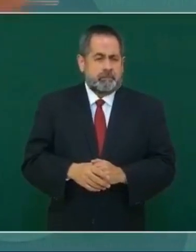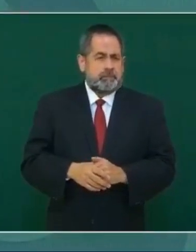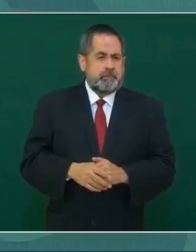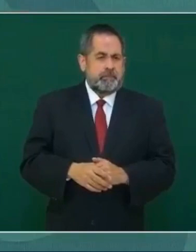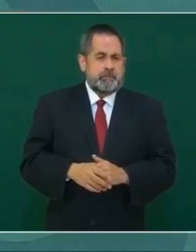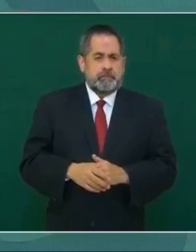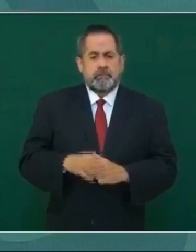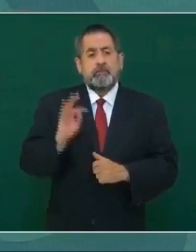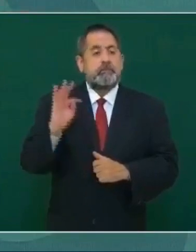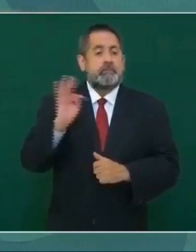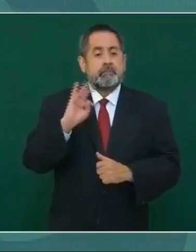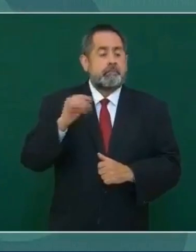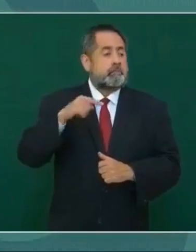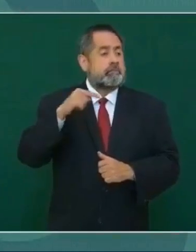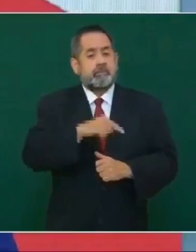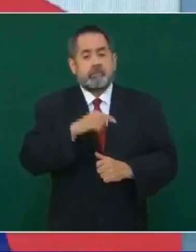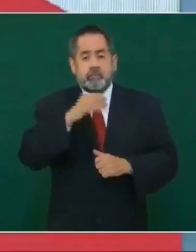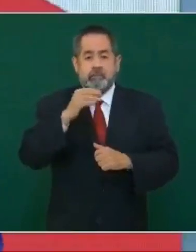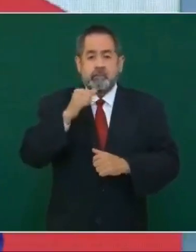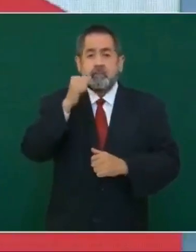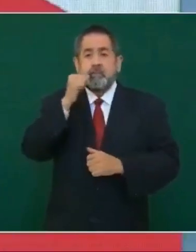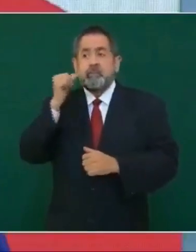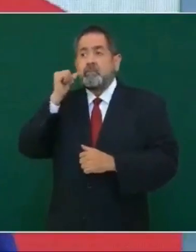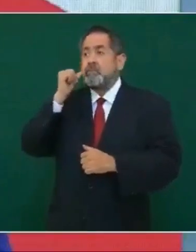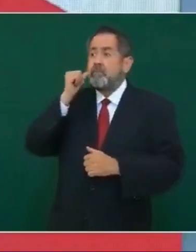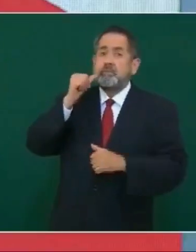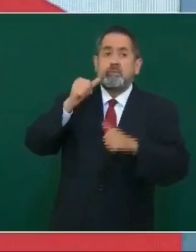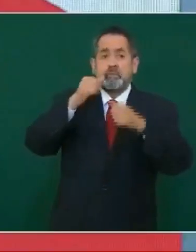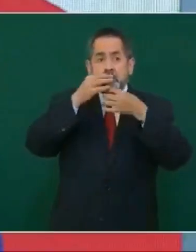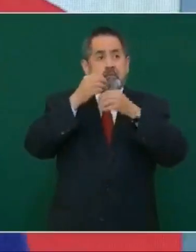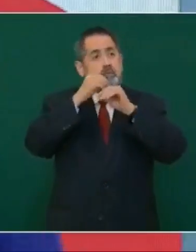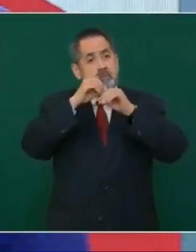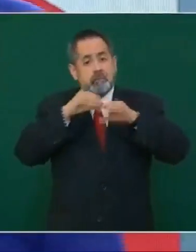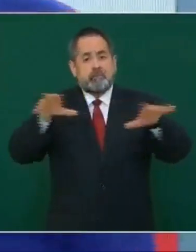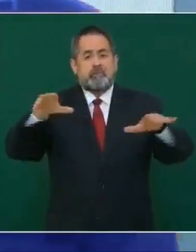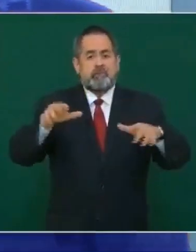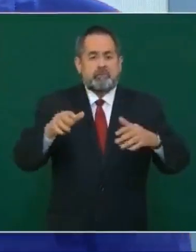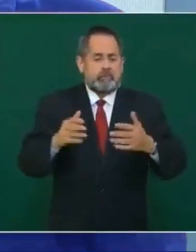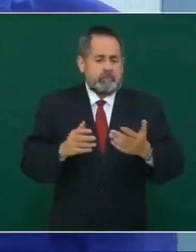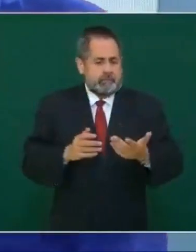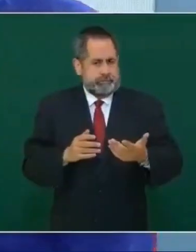si se da la noticia ayer,